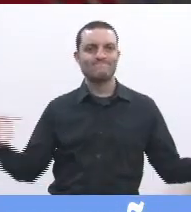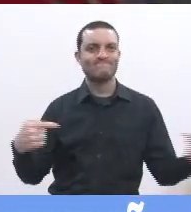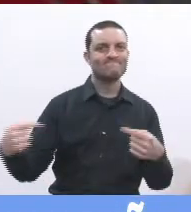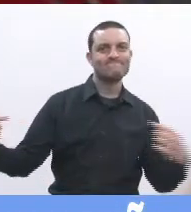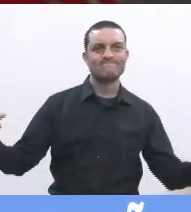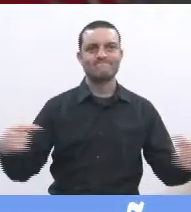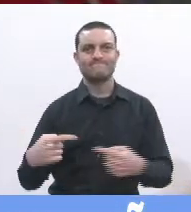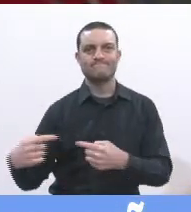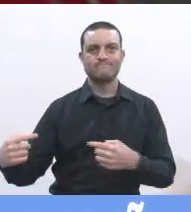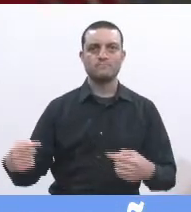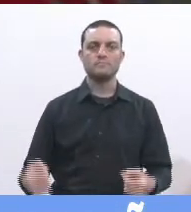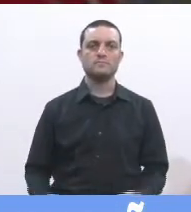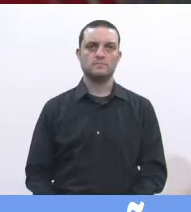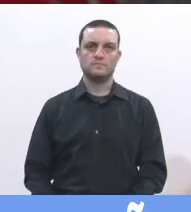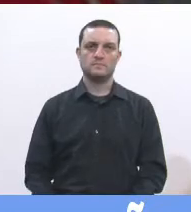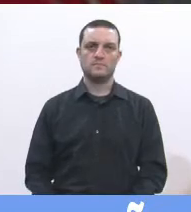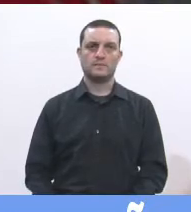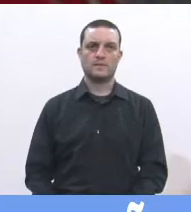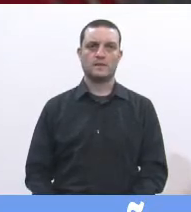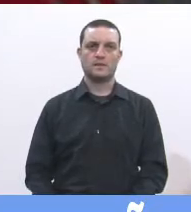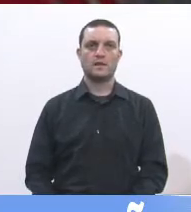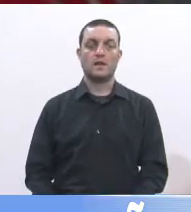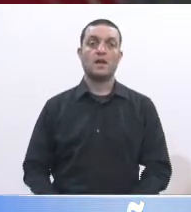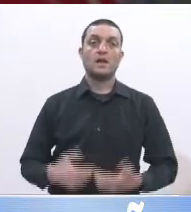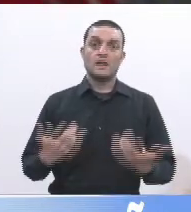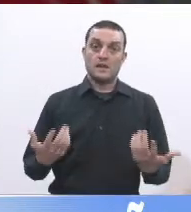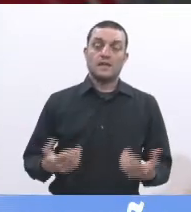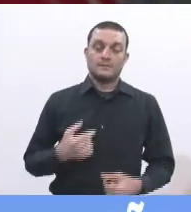proyecto de ley y sobre todo el procedimiento.